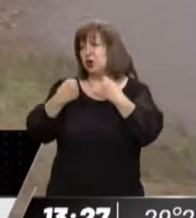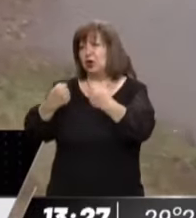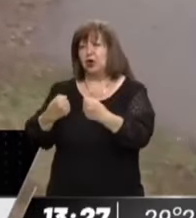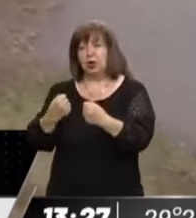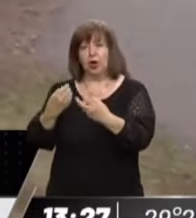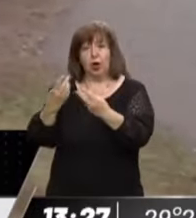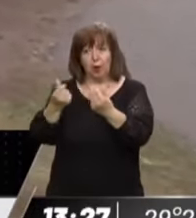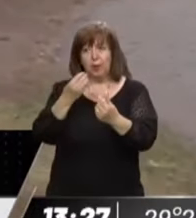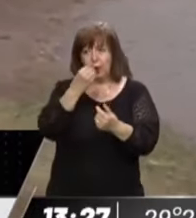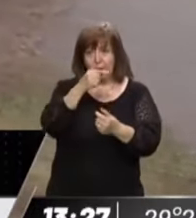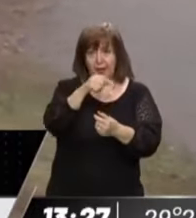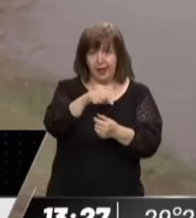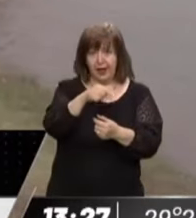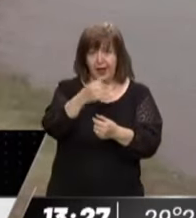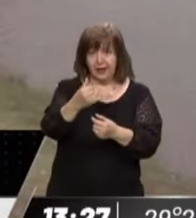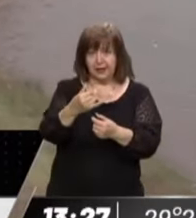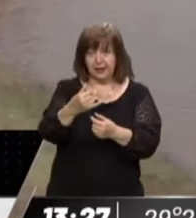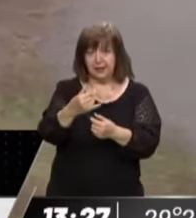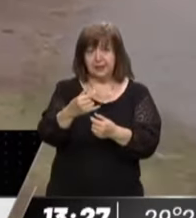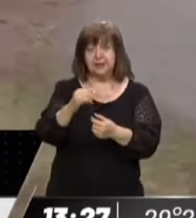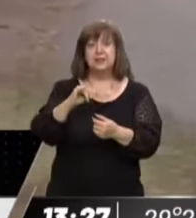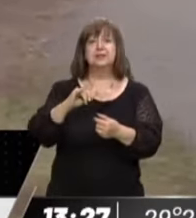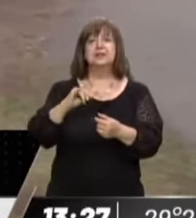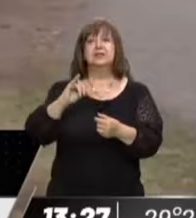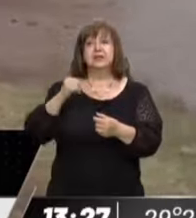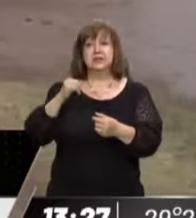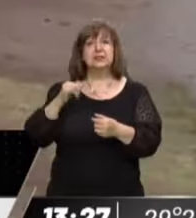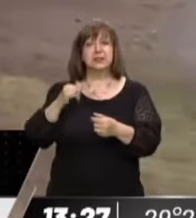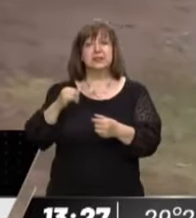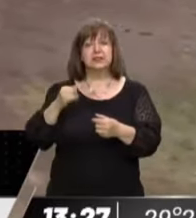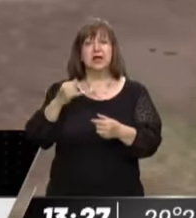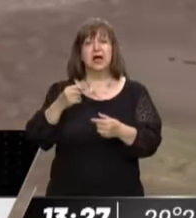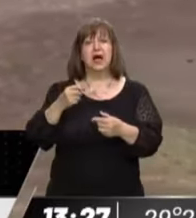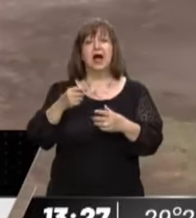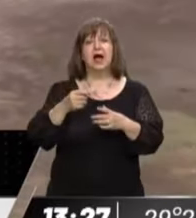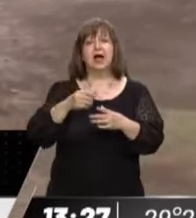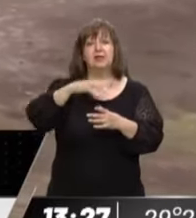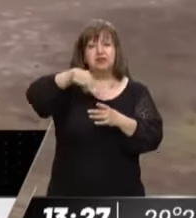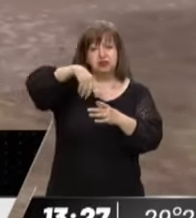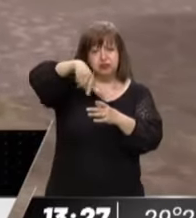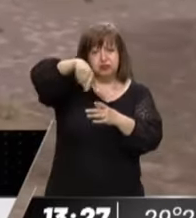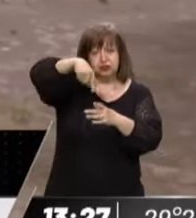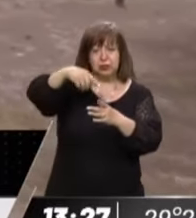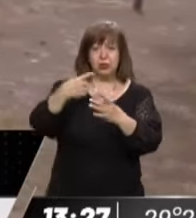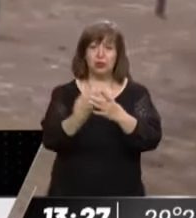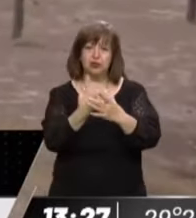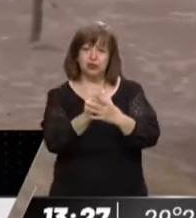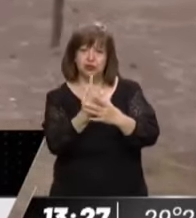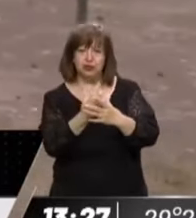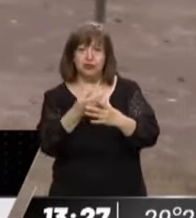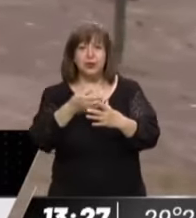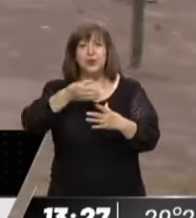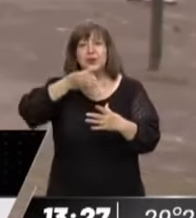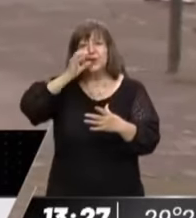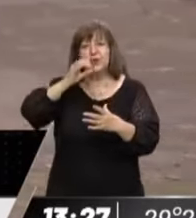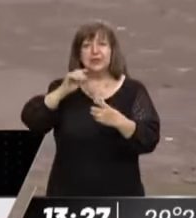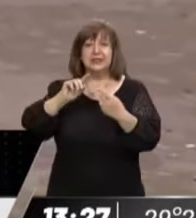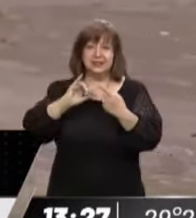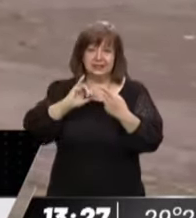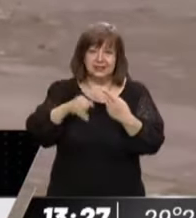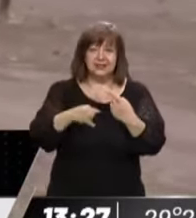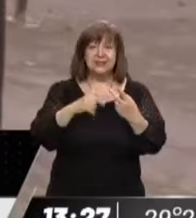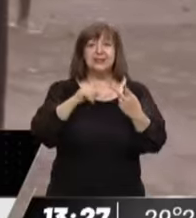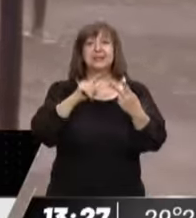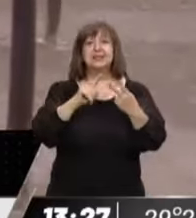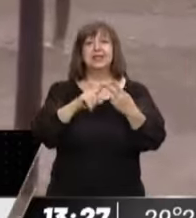tengo para comprar comida acá sí sí ahí acá tenemos unos carritos también venden licuados en donde pueden conseguir comida asado no el asado